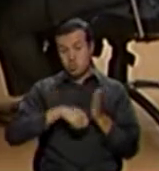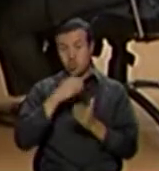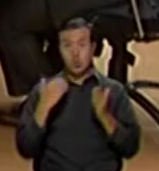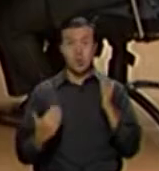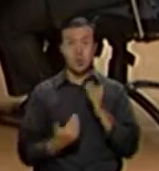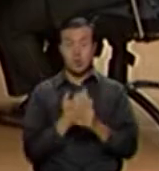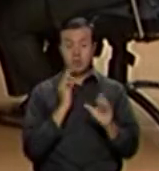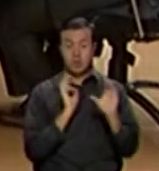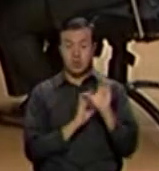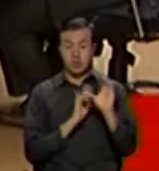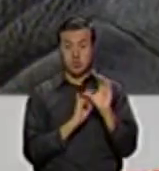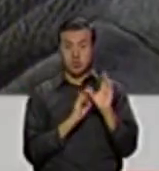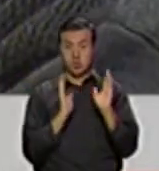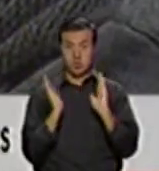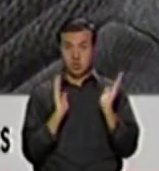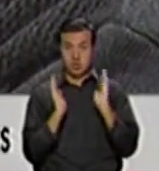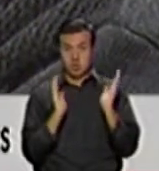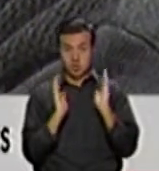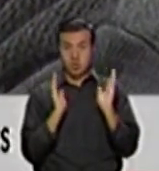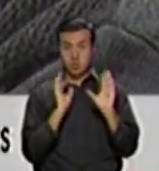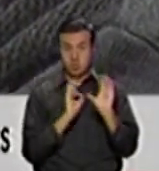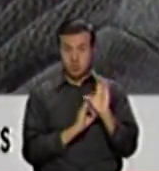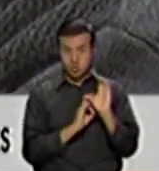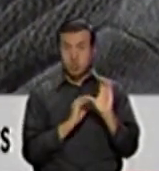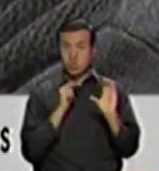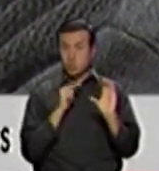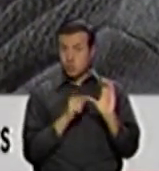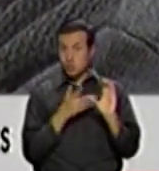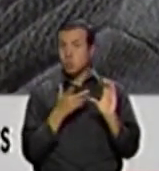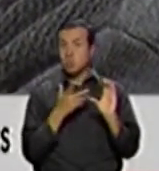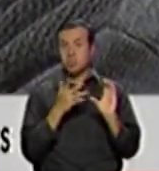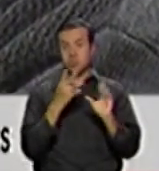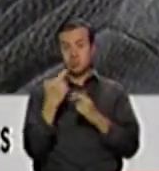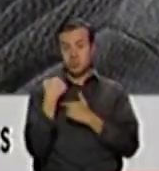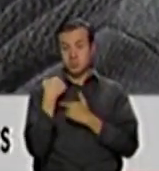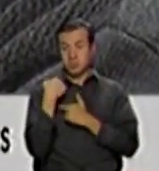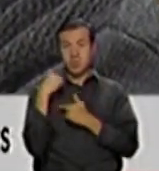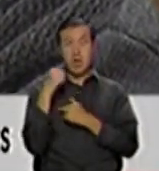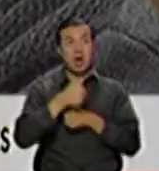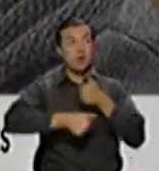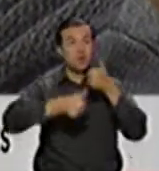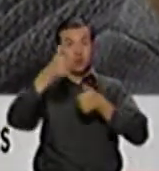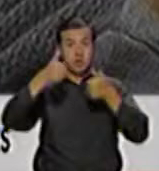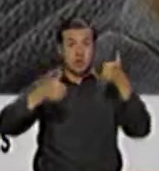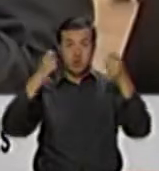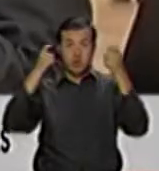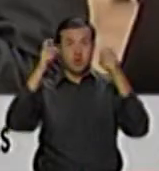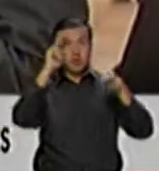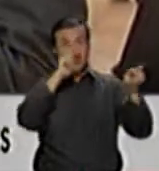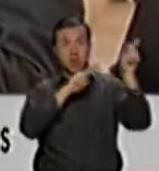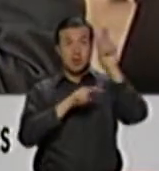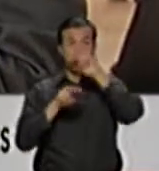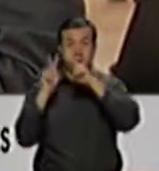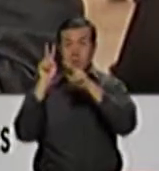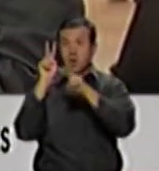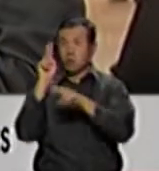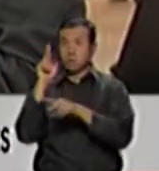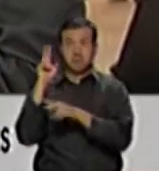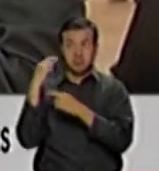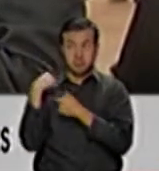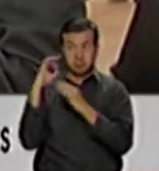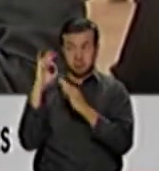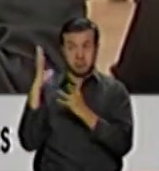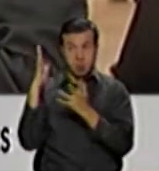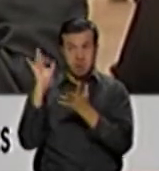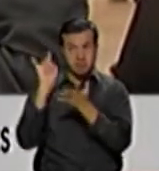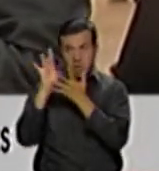de Participación Ciudadana, que si bien es transitorio, tenía como competencia evaluar a las autoridades de control, cesarlas si no cumplieron su